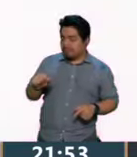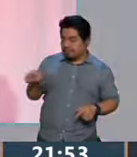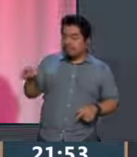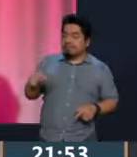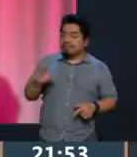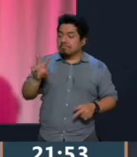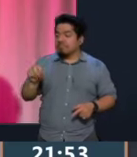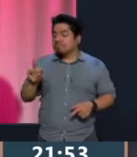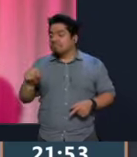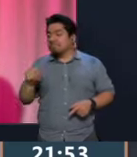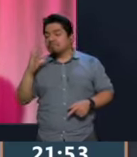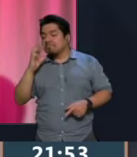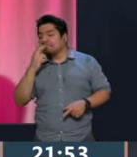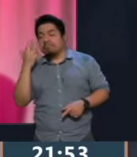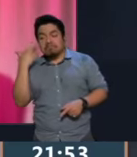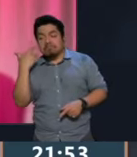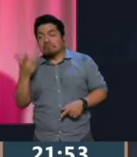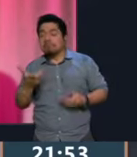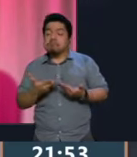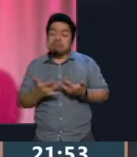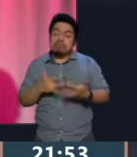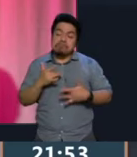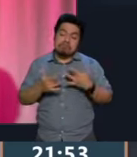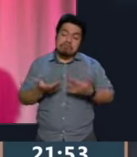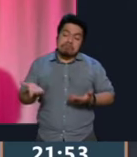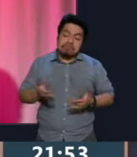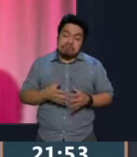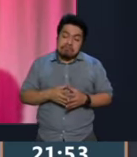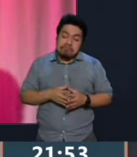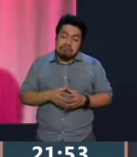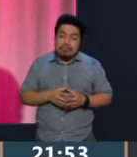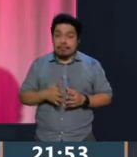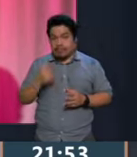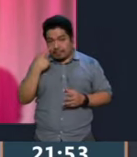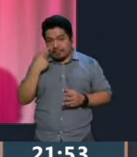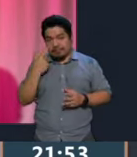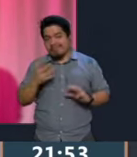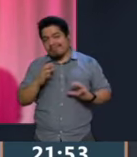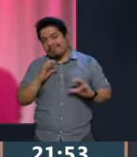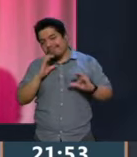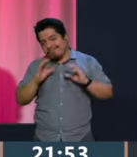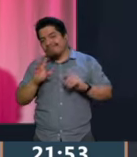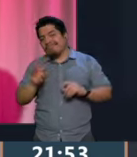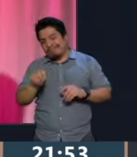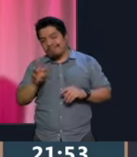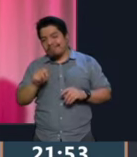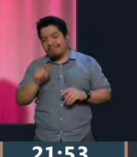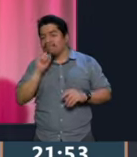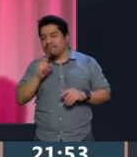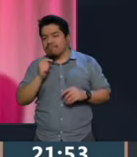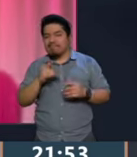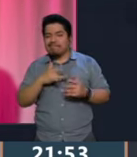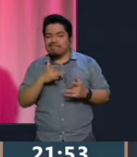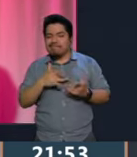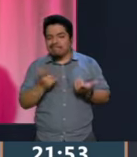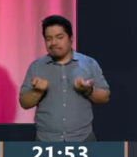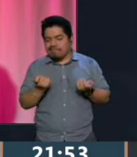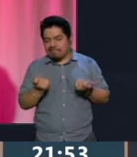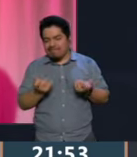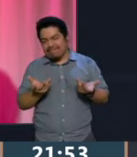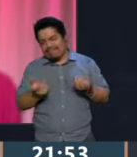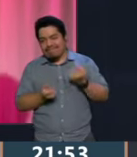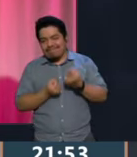mediático? Yo creo que pues los medios de comunicación también forman parte de un poder, ¿no? Y